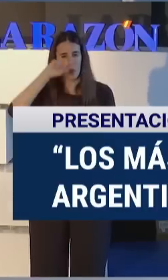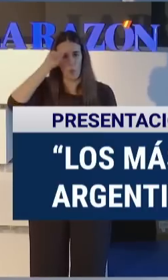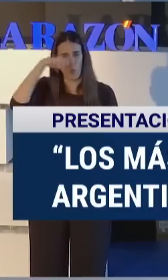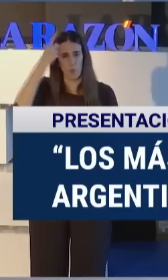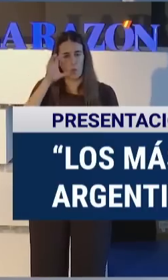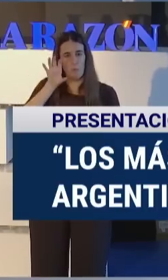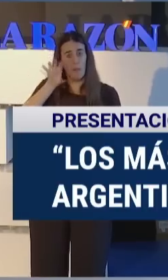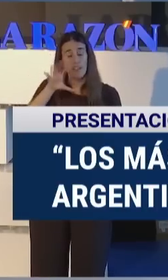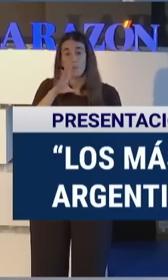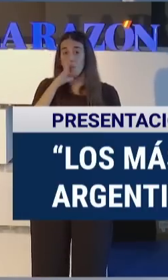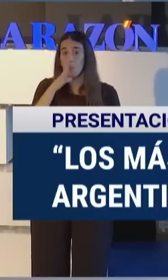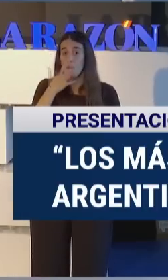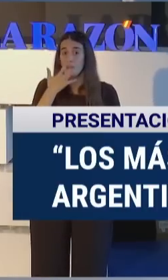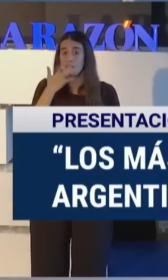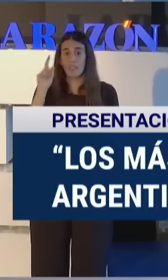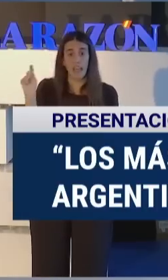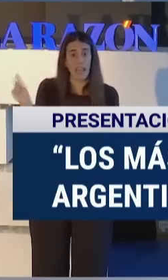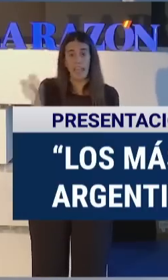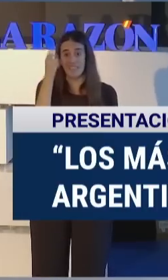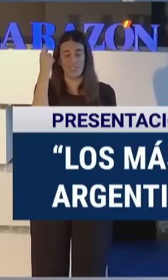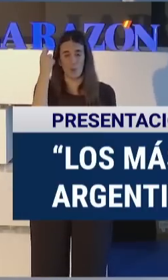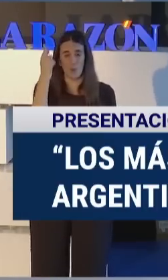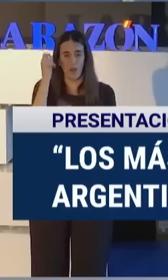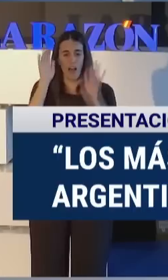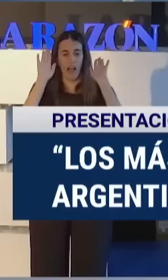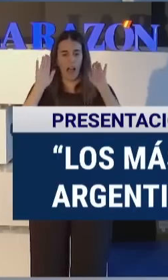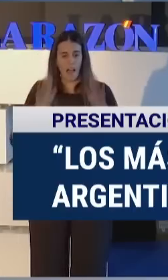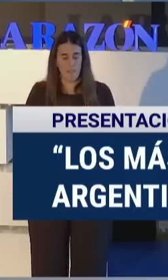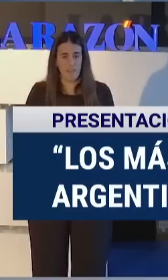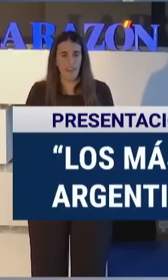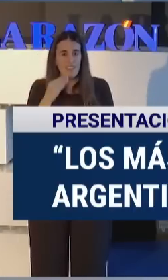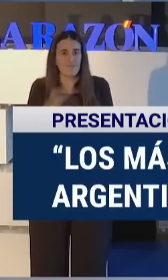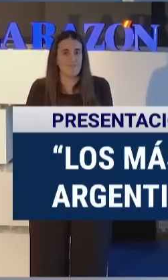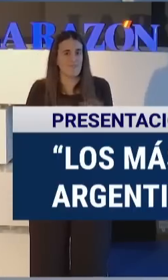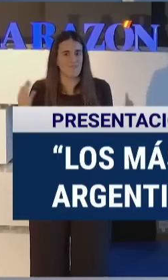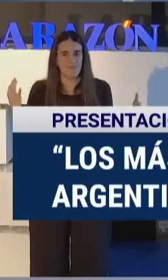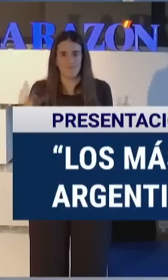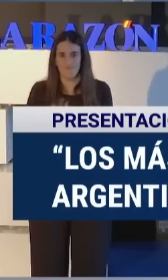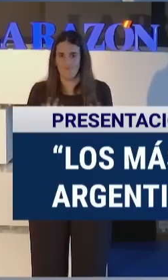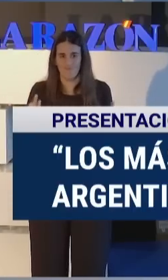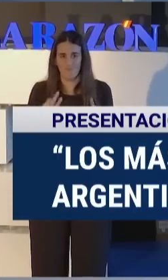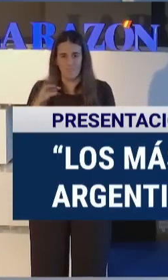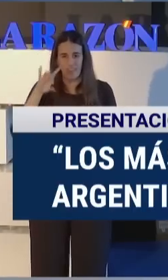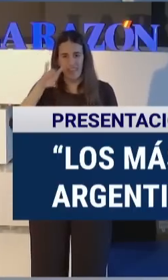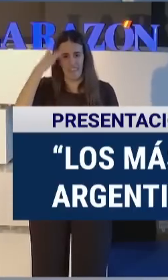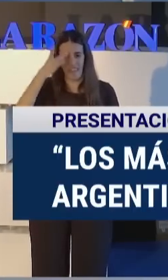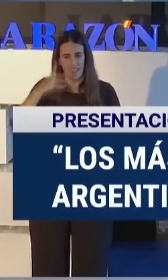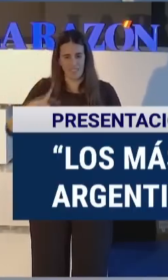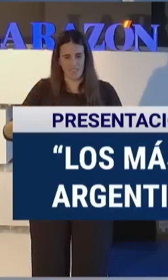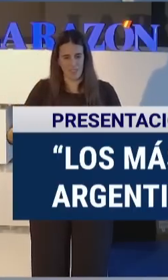porque cuando uno se vuelve muy exitoso es cuando aparecen las nefastas ideas